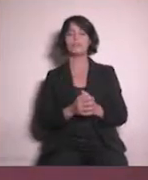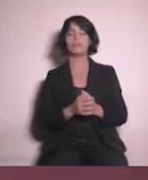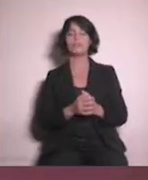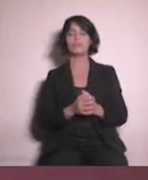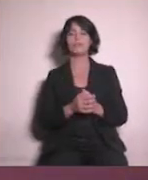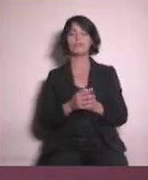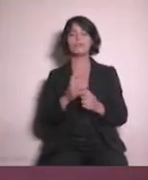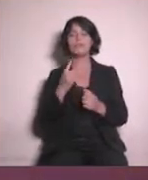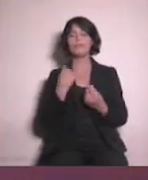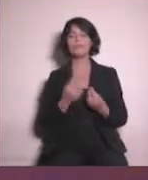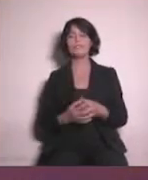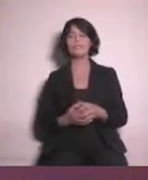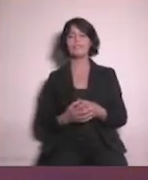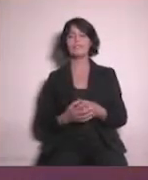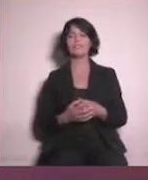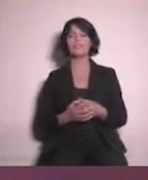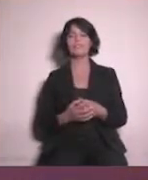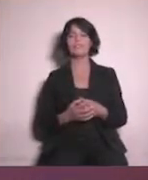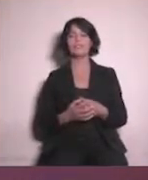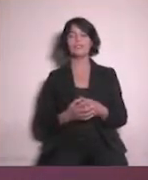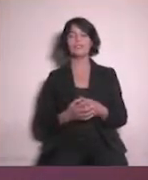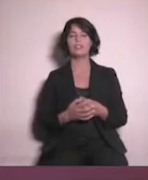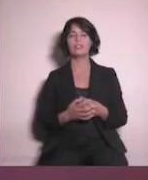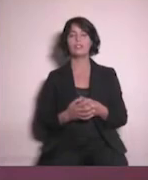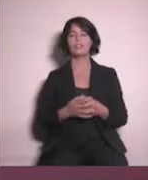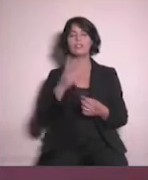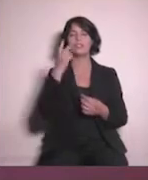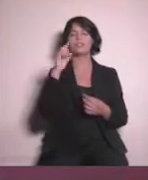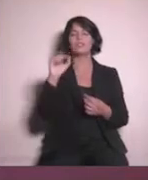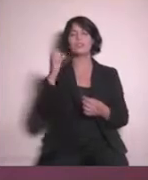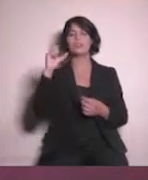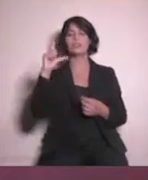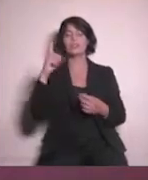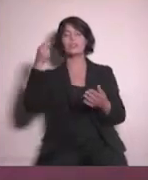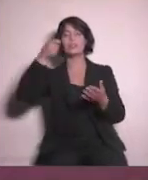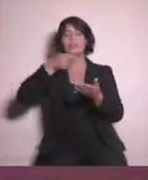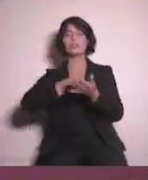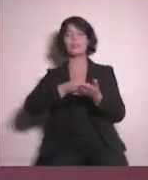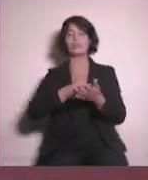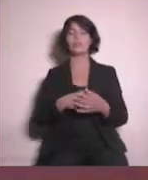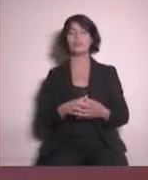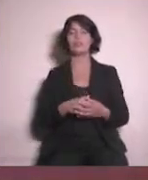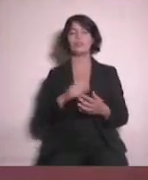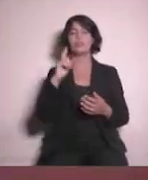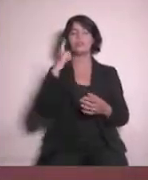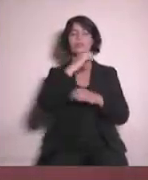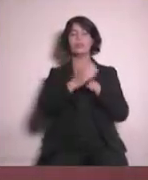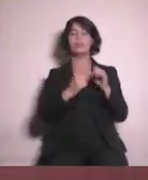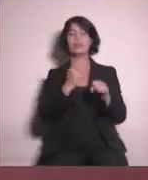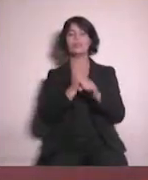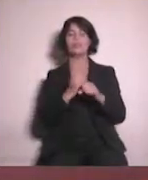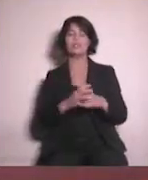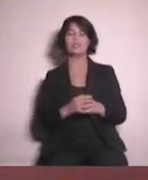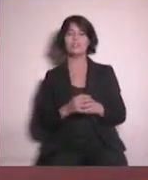Y entonces, ese 12,7 que se pagó el primer año, ¿cómo